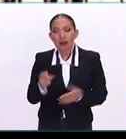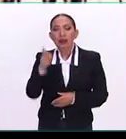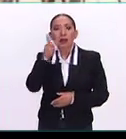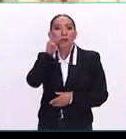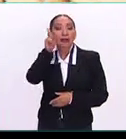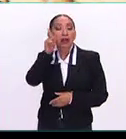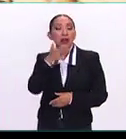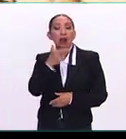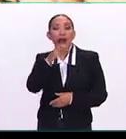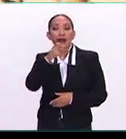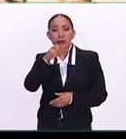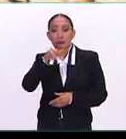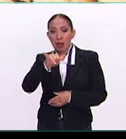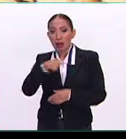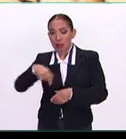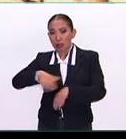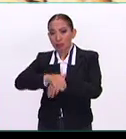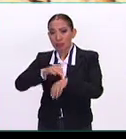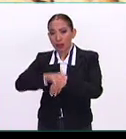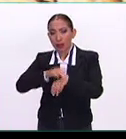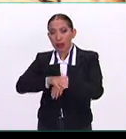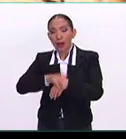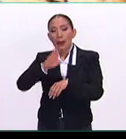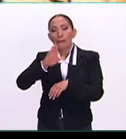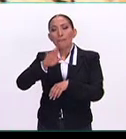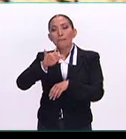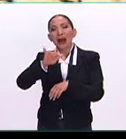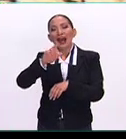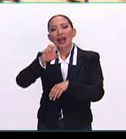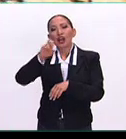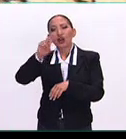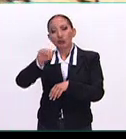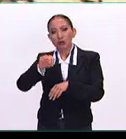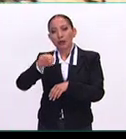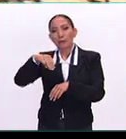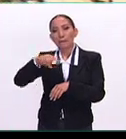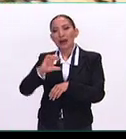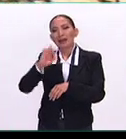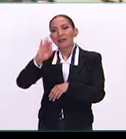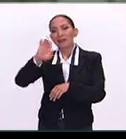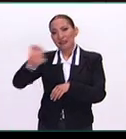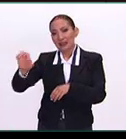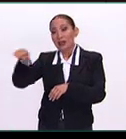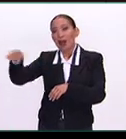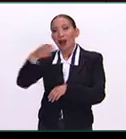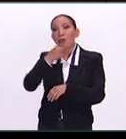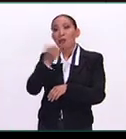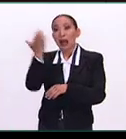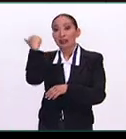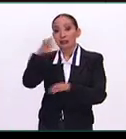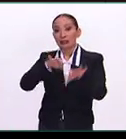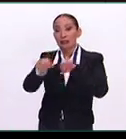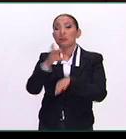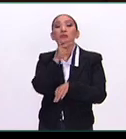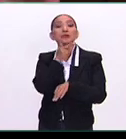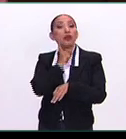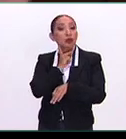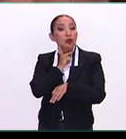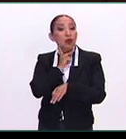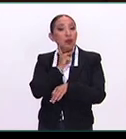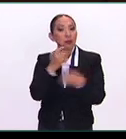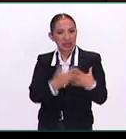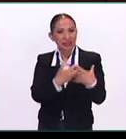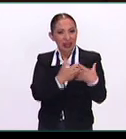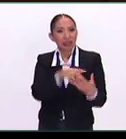padre Garibay tenía un amigo aquí, Byron McAfee. Byron McAfee había sido un petrolero. Y ya